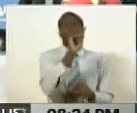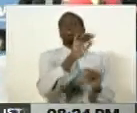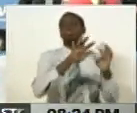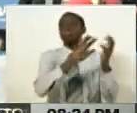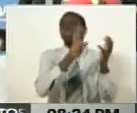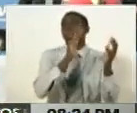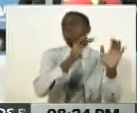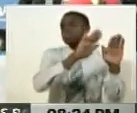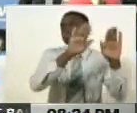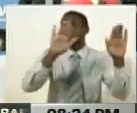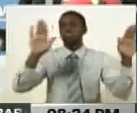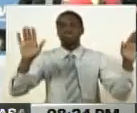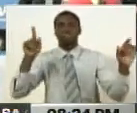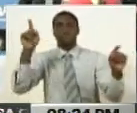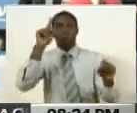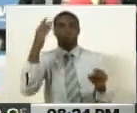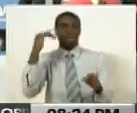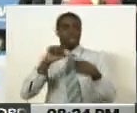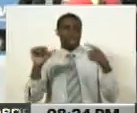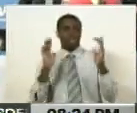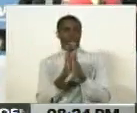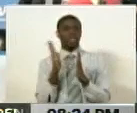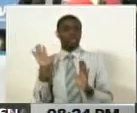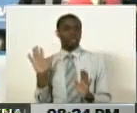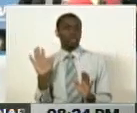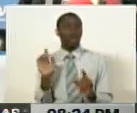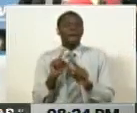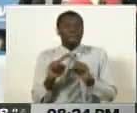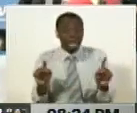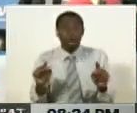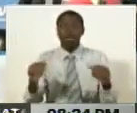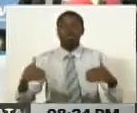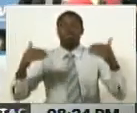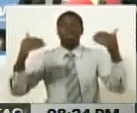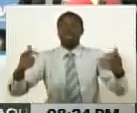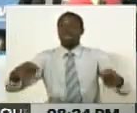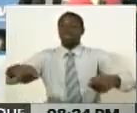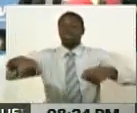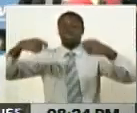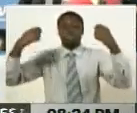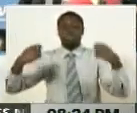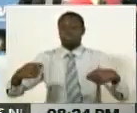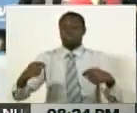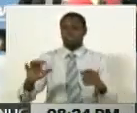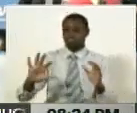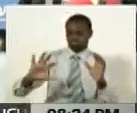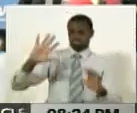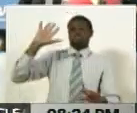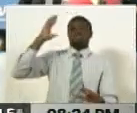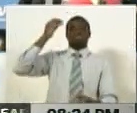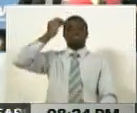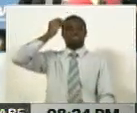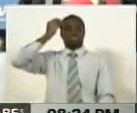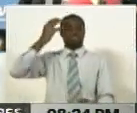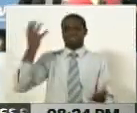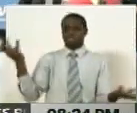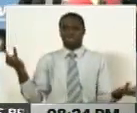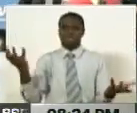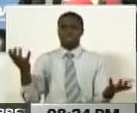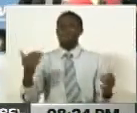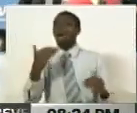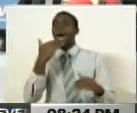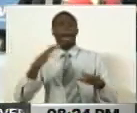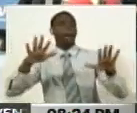viernes de Semana Santa. Pero cuando se dan acciones de otro nivel, que llaman al a la tranca de